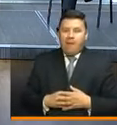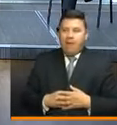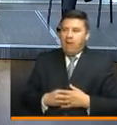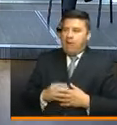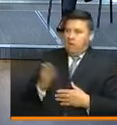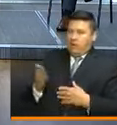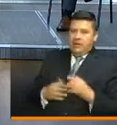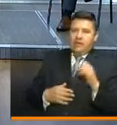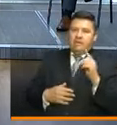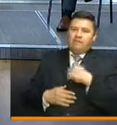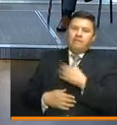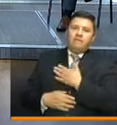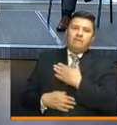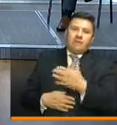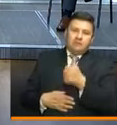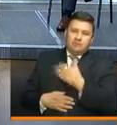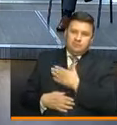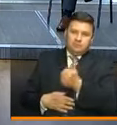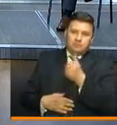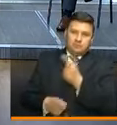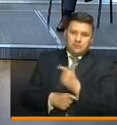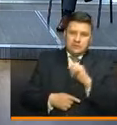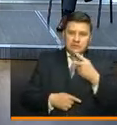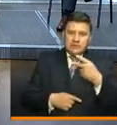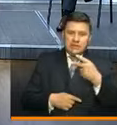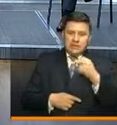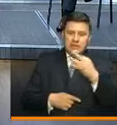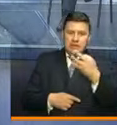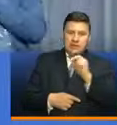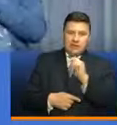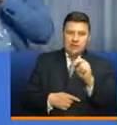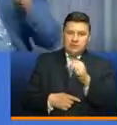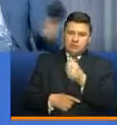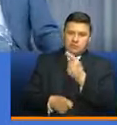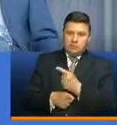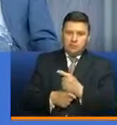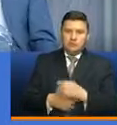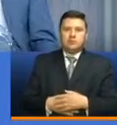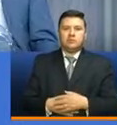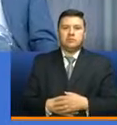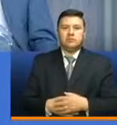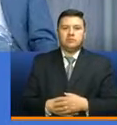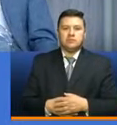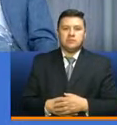Adelante, felicitaciones, enhorabuena por este tercer lugar, los estamos escuchando, adelante.